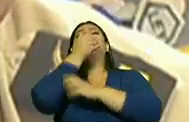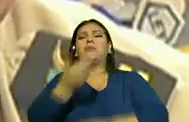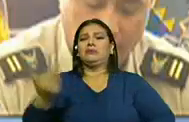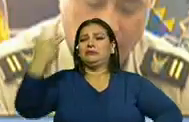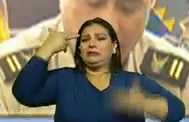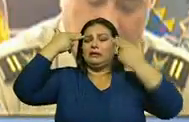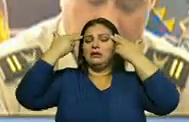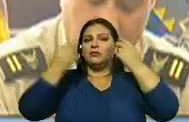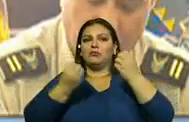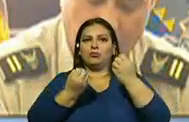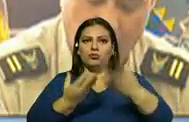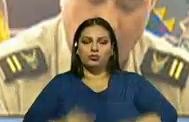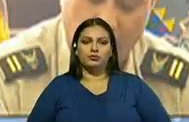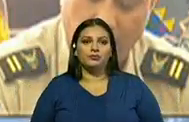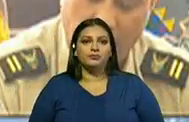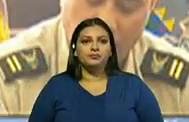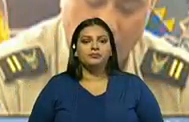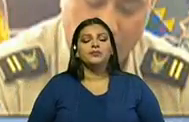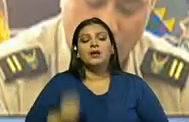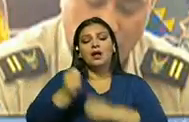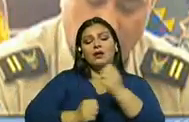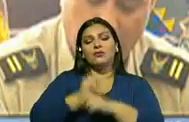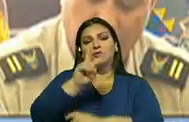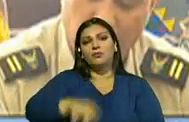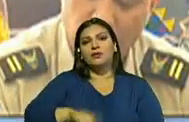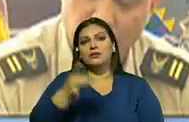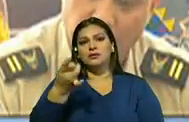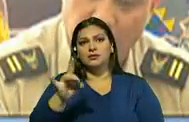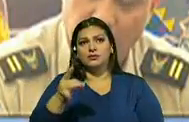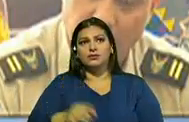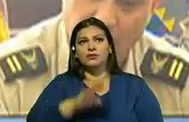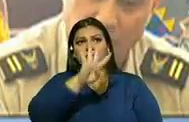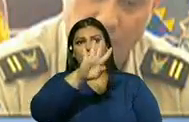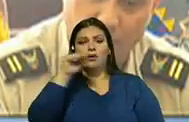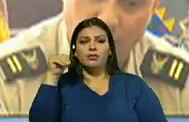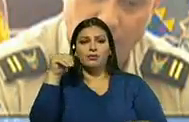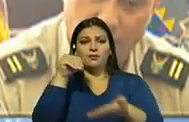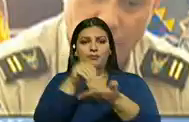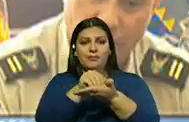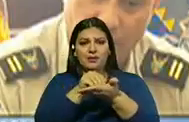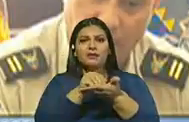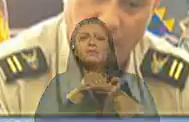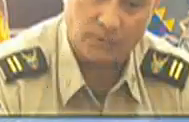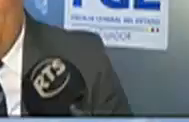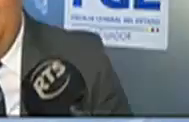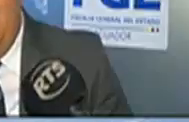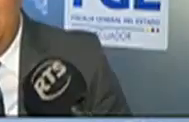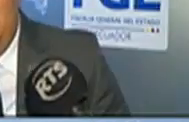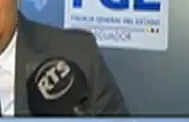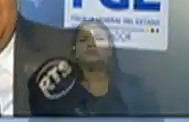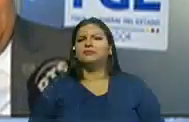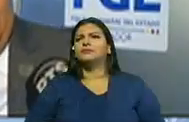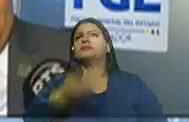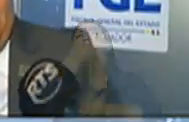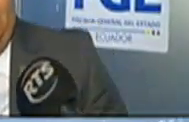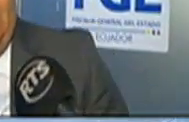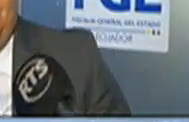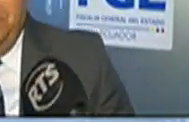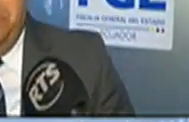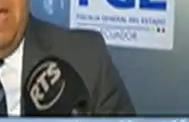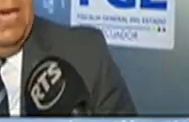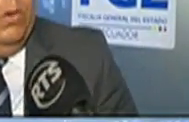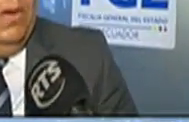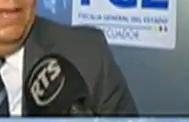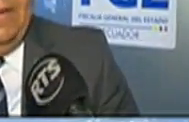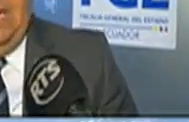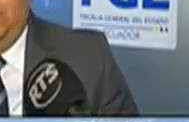4.472. Es decir, una variación absoluta de menos 1.158 eventos. Privar de libertad a una persona, en